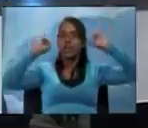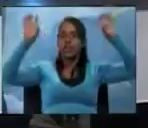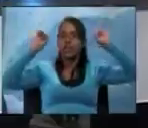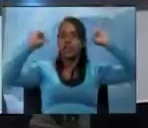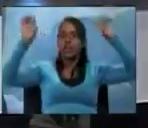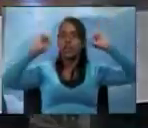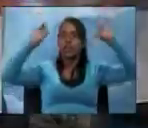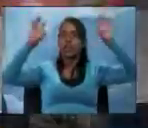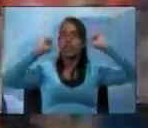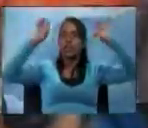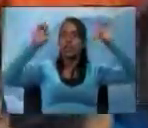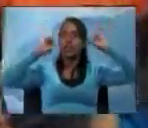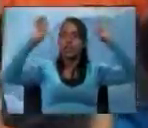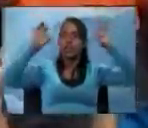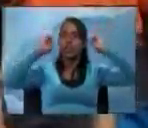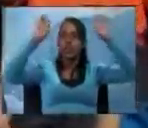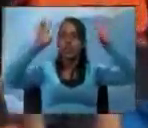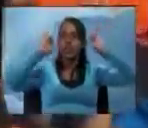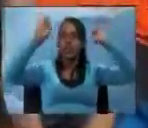Gloria a Dios.